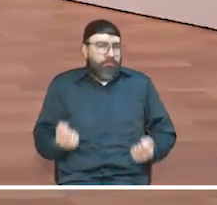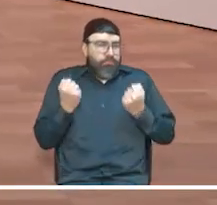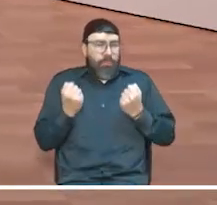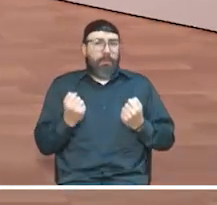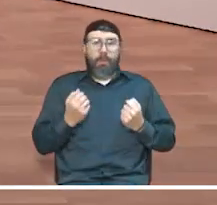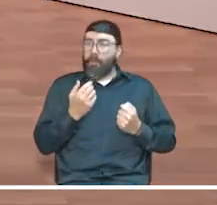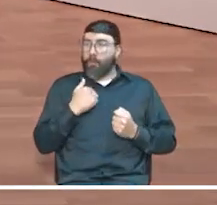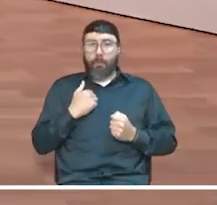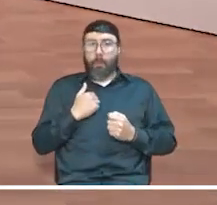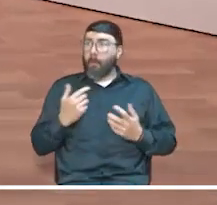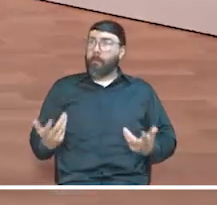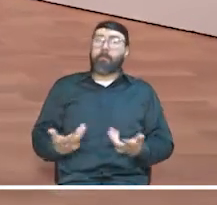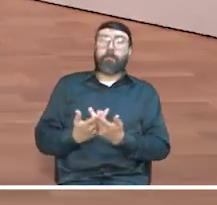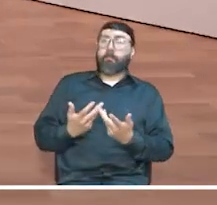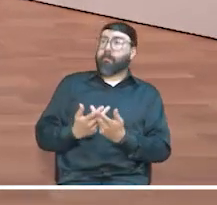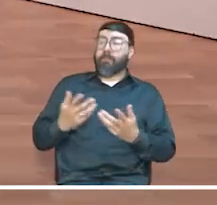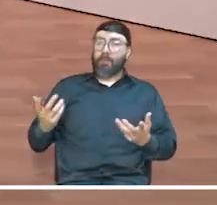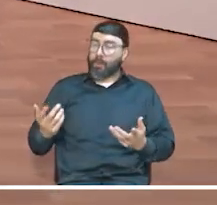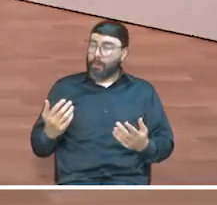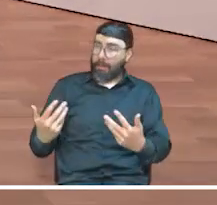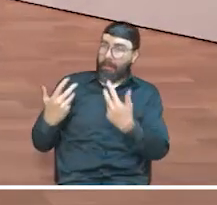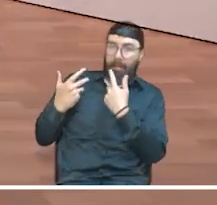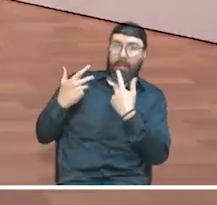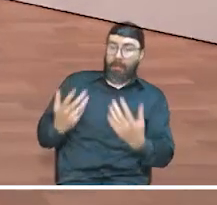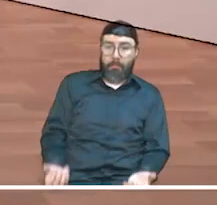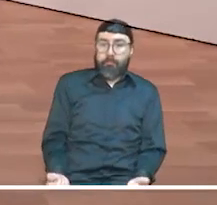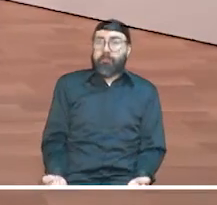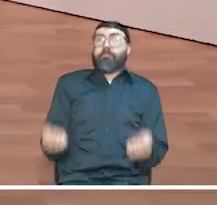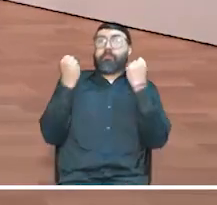para X disciplina, pues ir a hacer